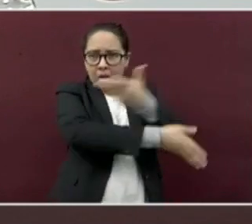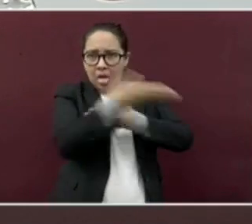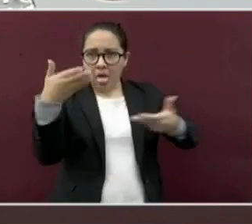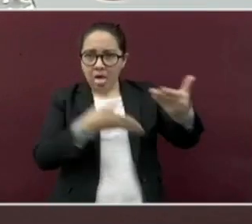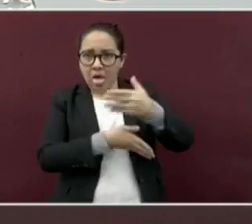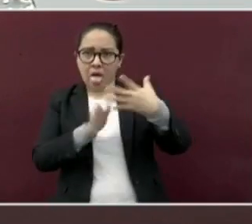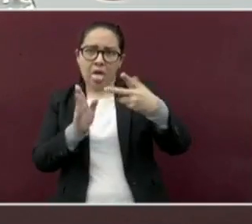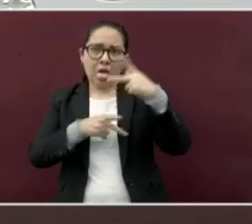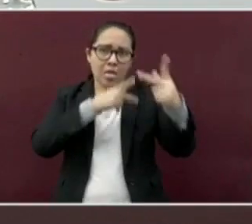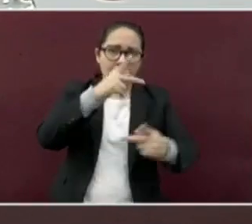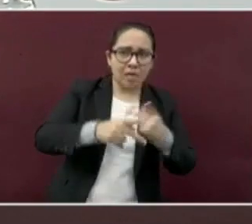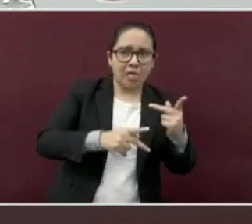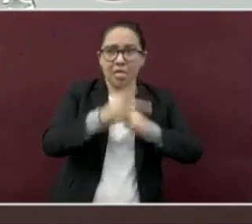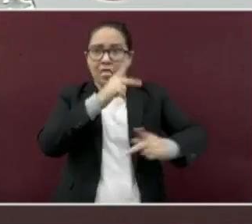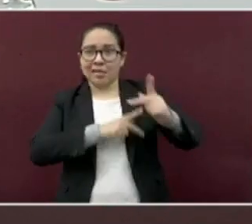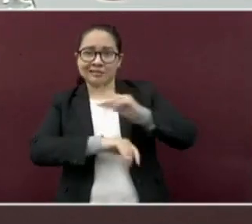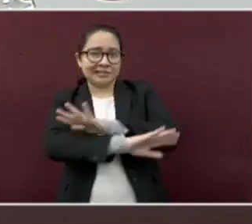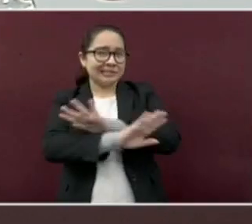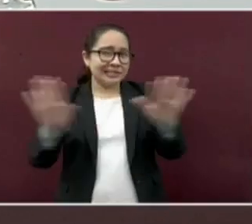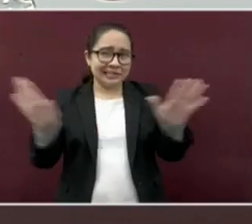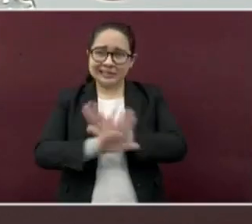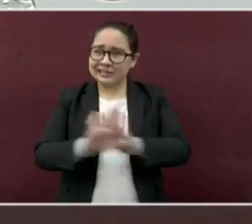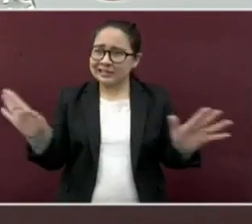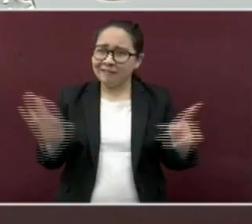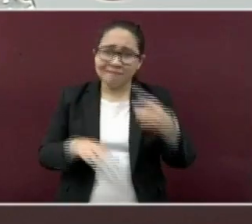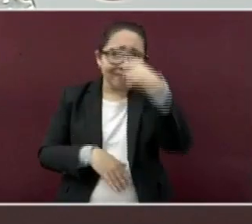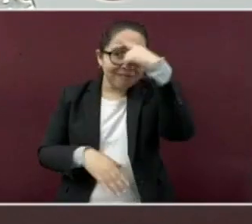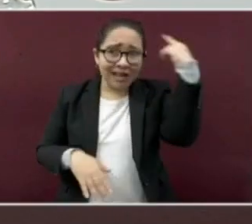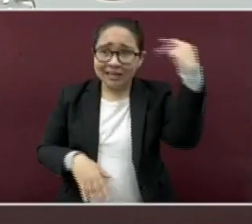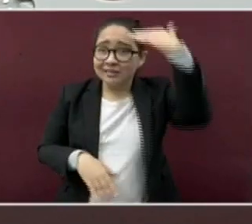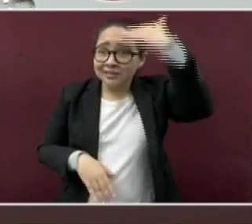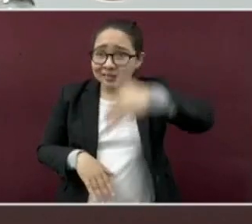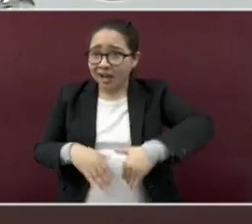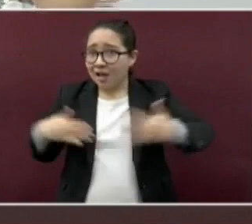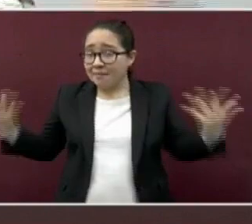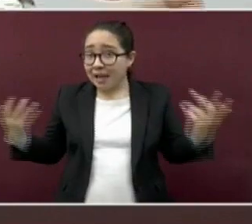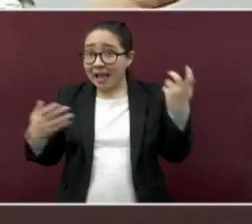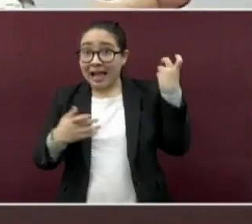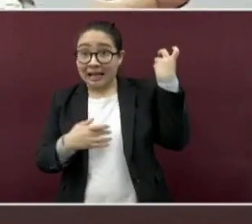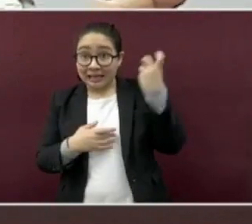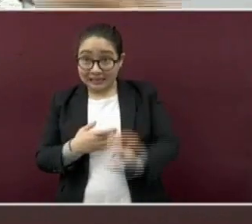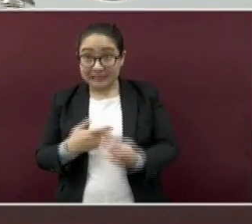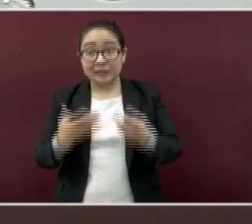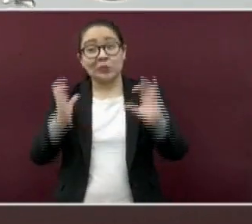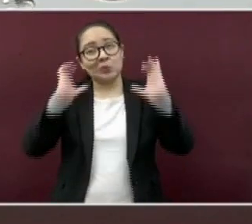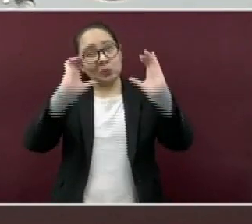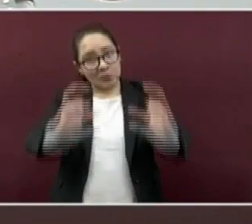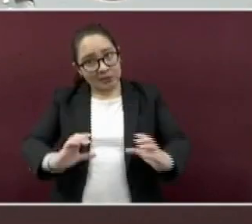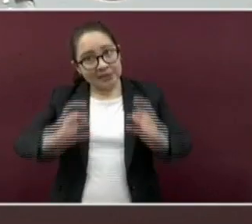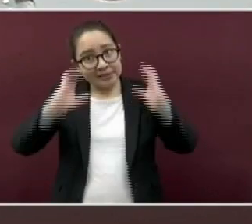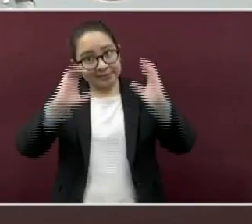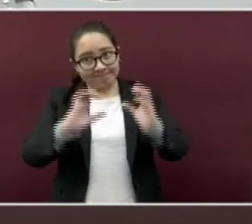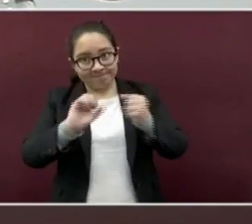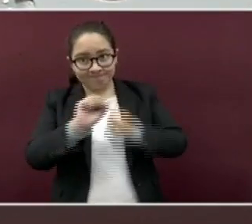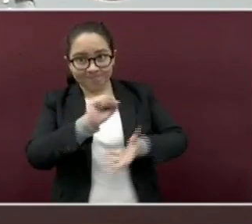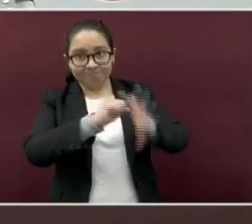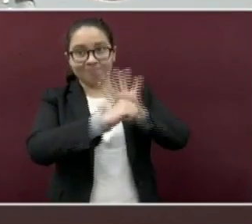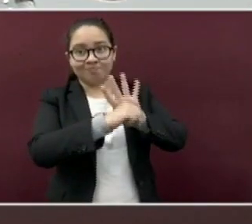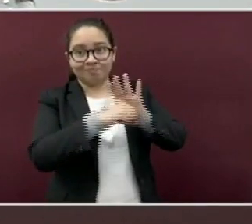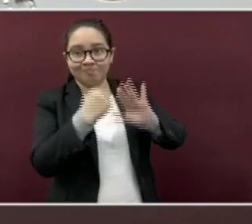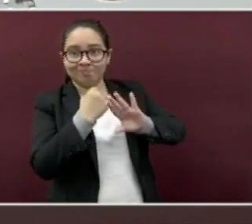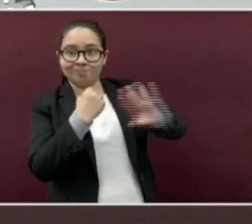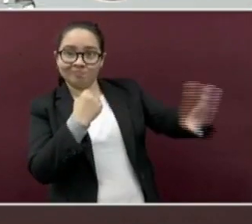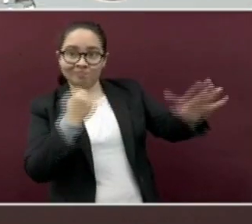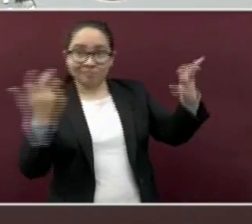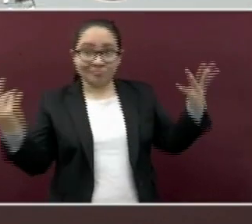utensilios. Son actos muy sencillos que hacen la diferencia entre estar sanos